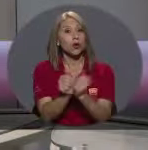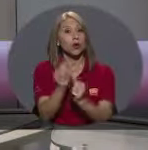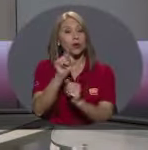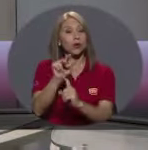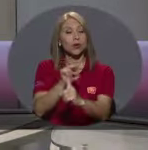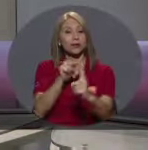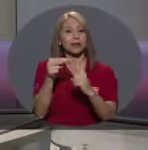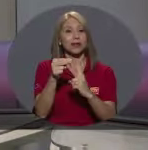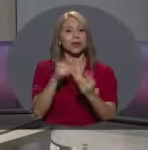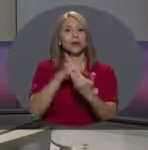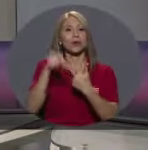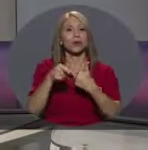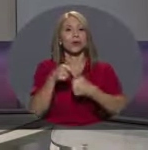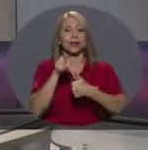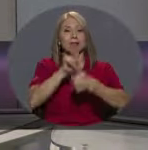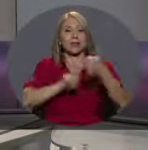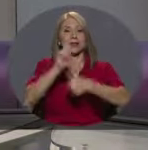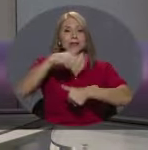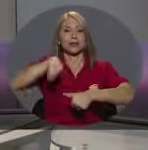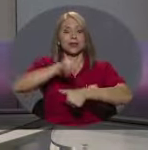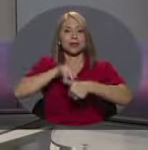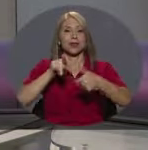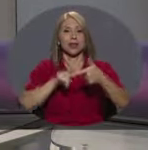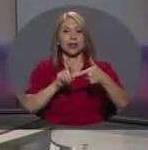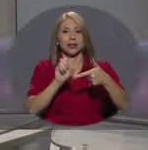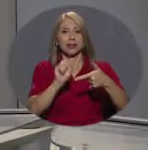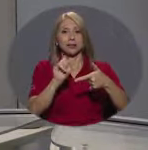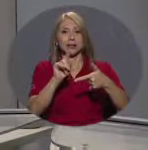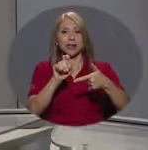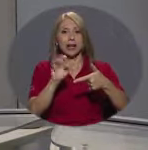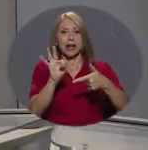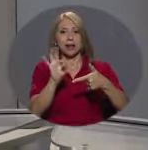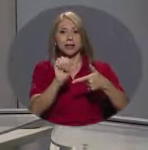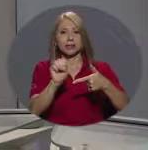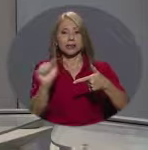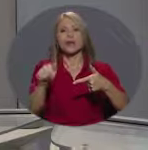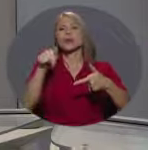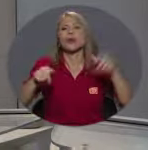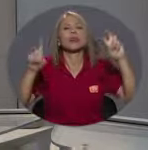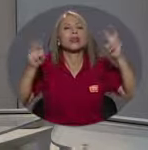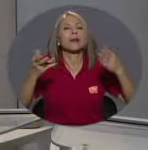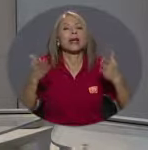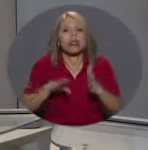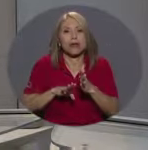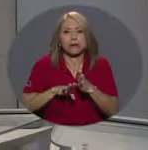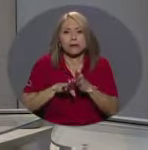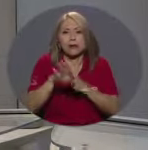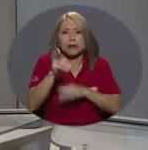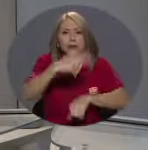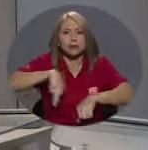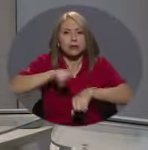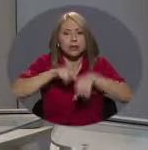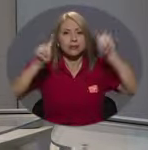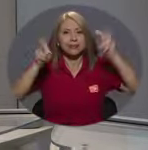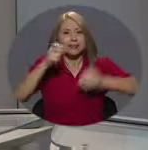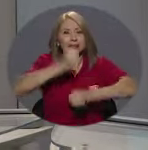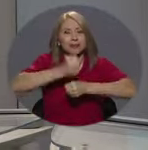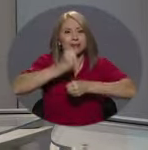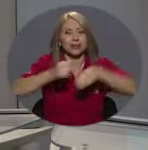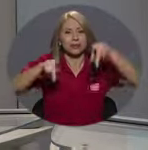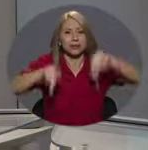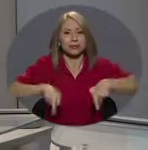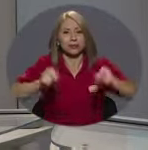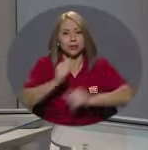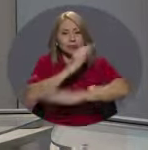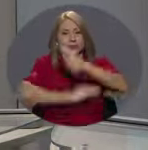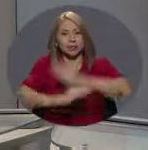Continúa usted con una mirada al programa de la Universidad Nacional y del CINAR S.A. Hoy con el tema de los avances nacionales en materia de empleo para las personas